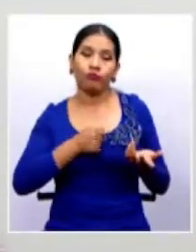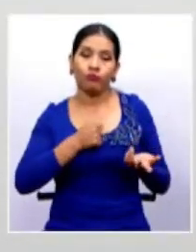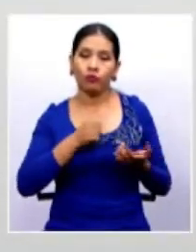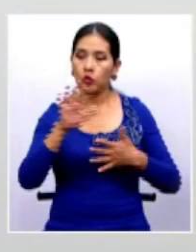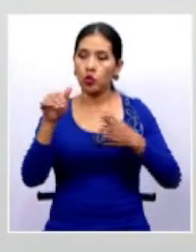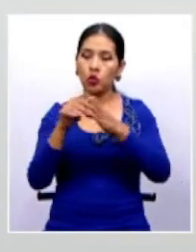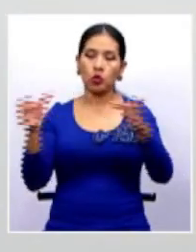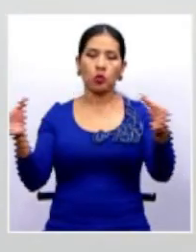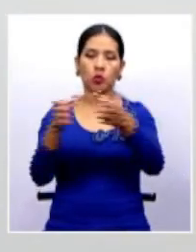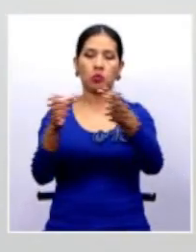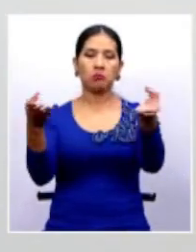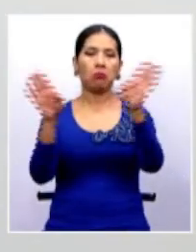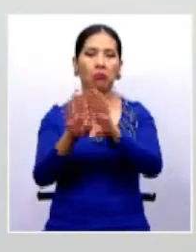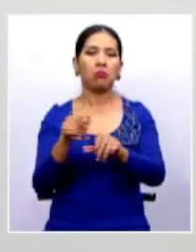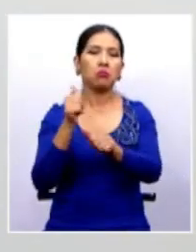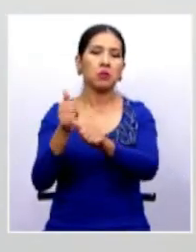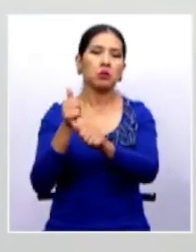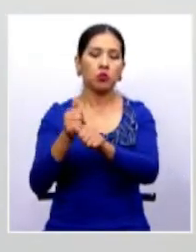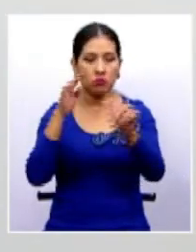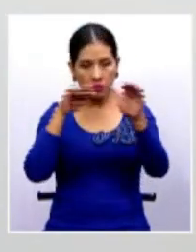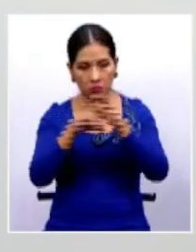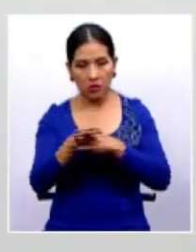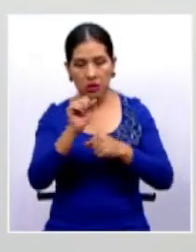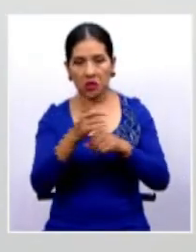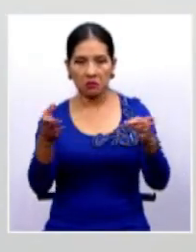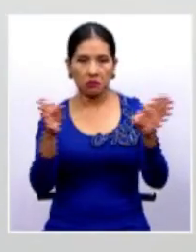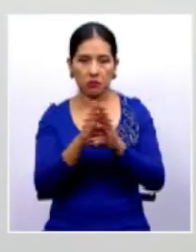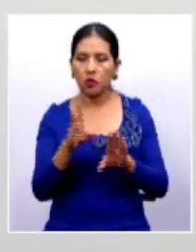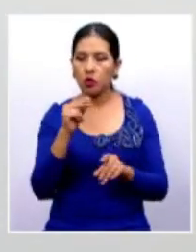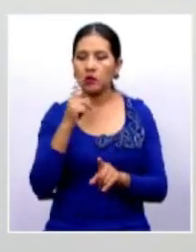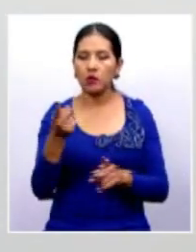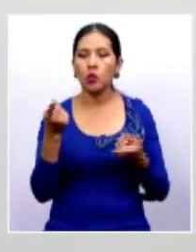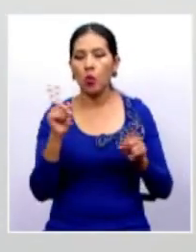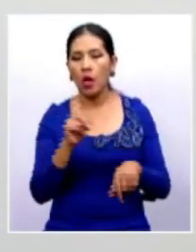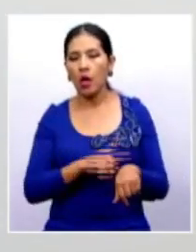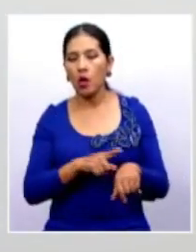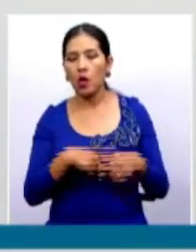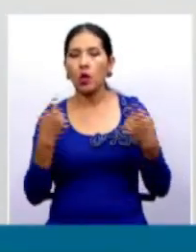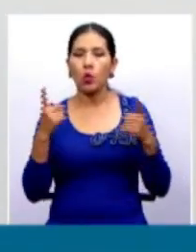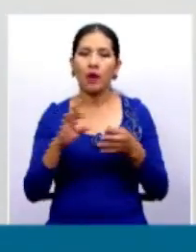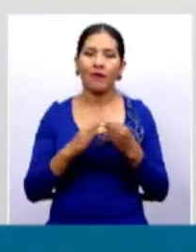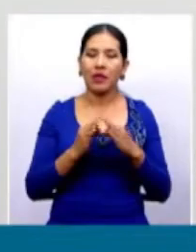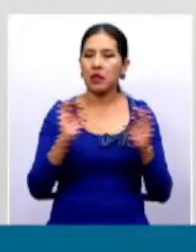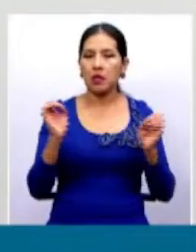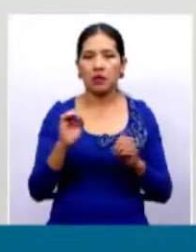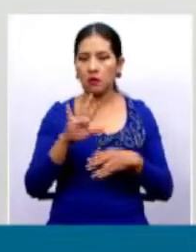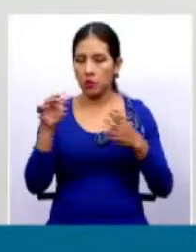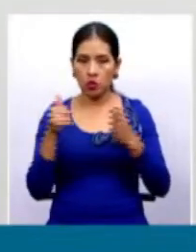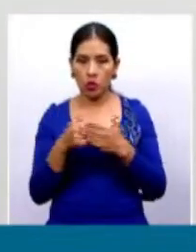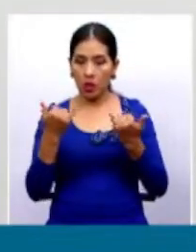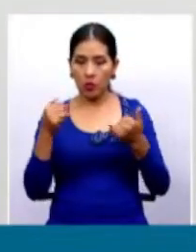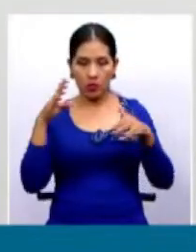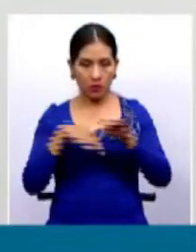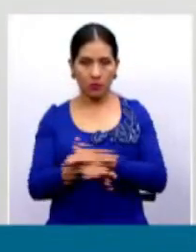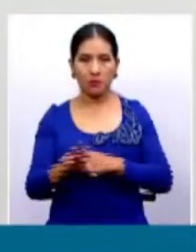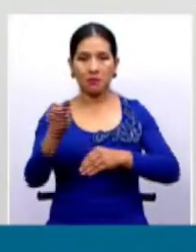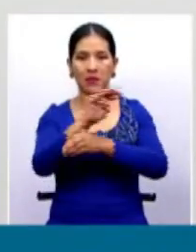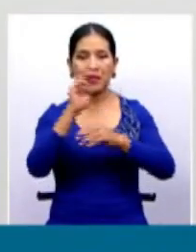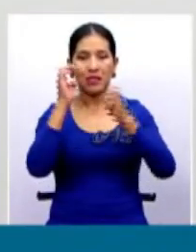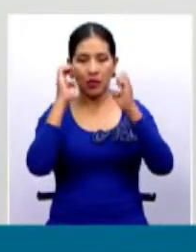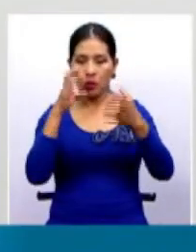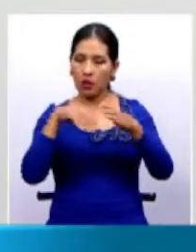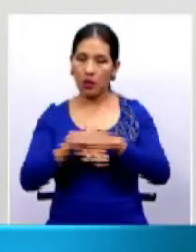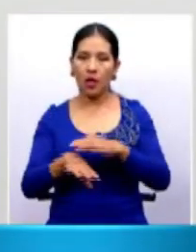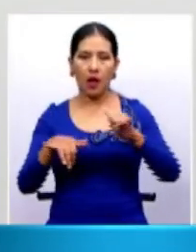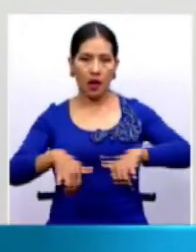encerrados en su condicionamiento ellos no dan ni fecha ni hora ellos se den en este momento están en ambientes